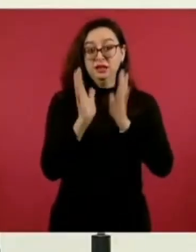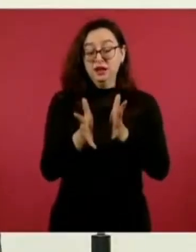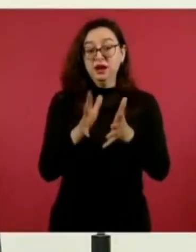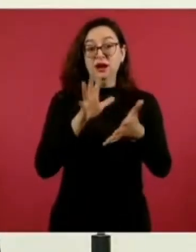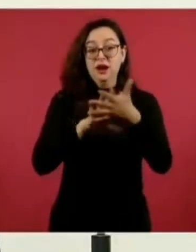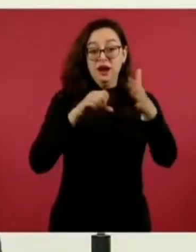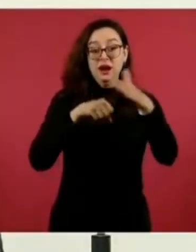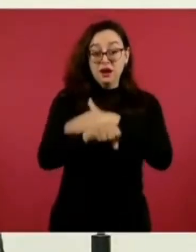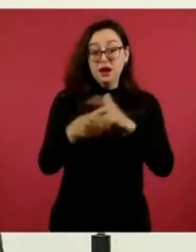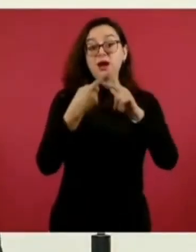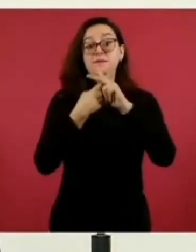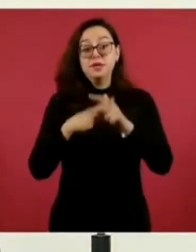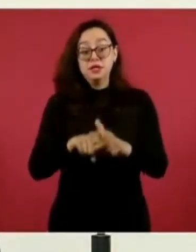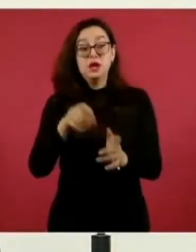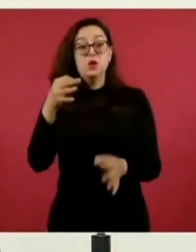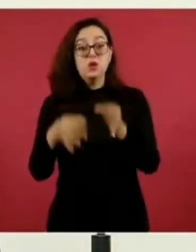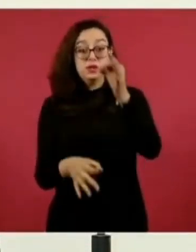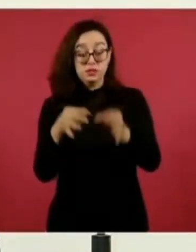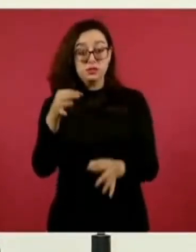pero